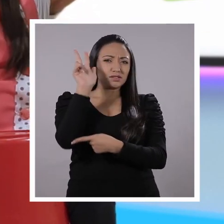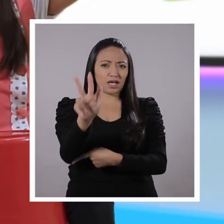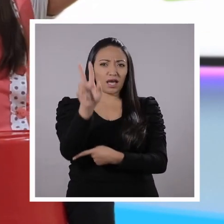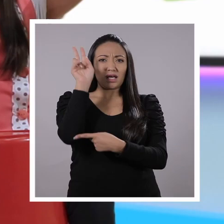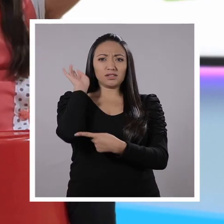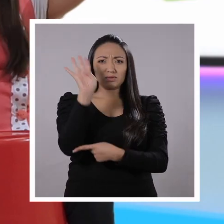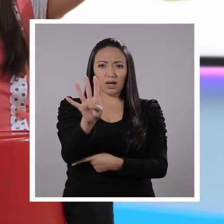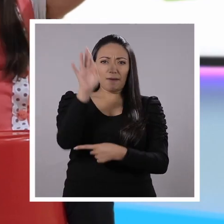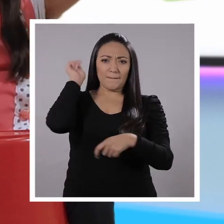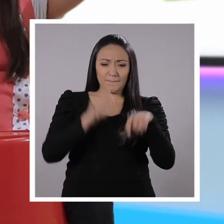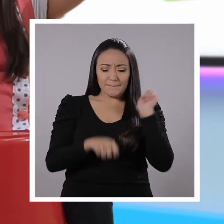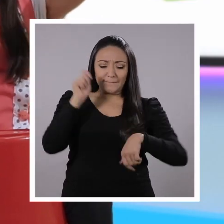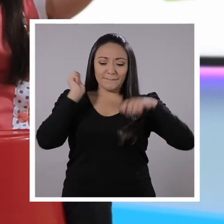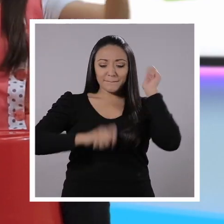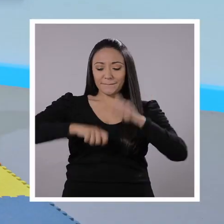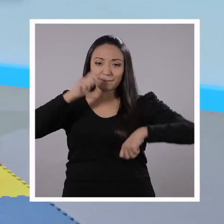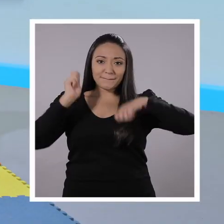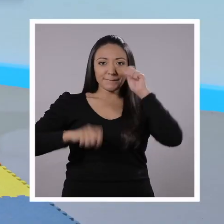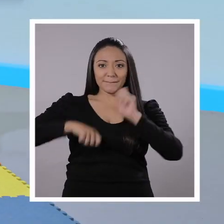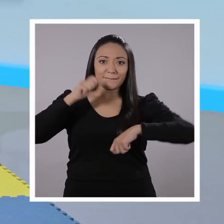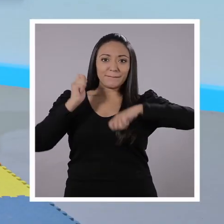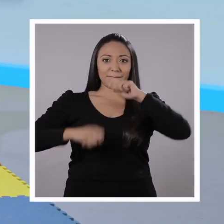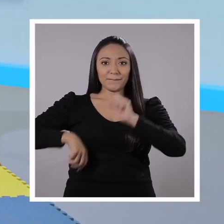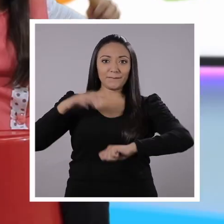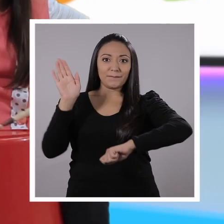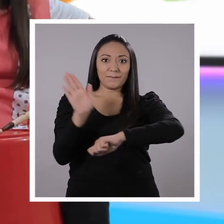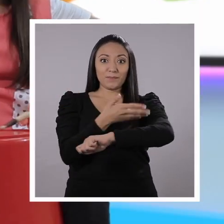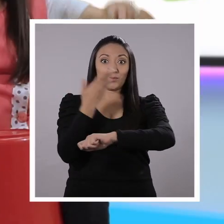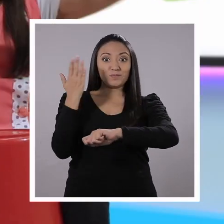Y un, dos, tres, va.